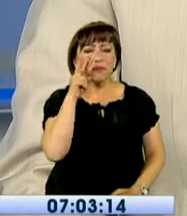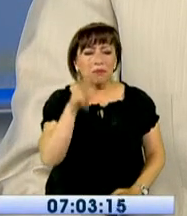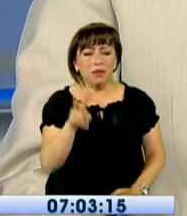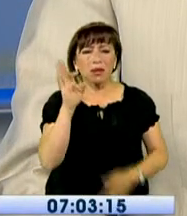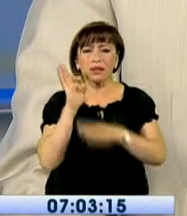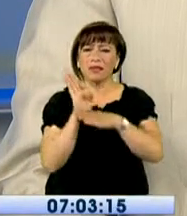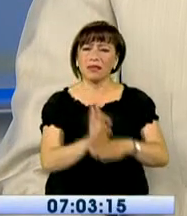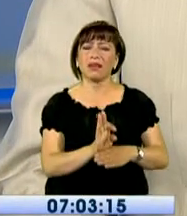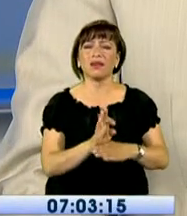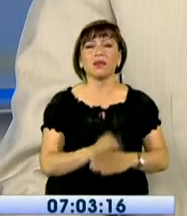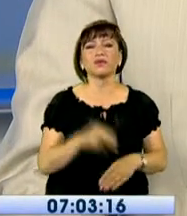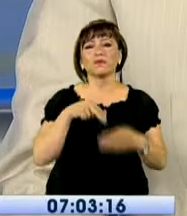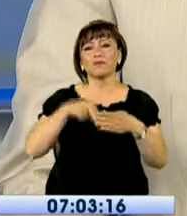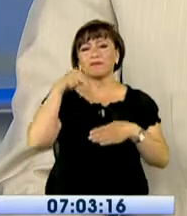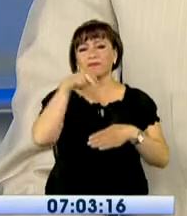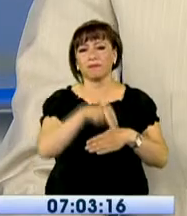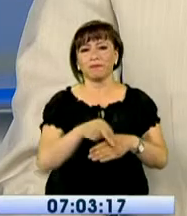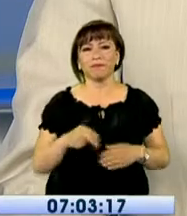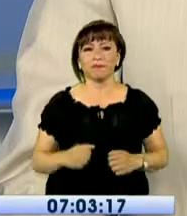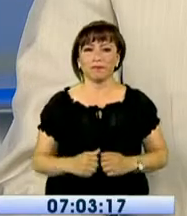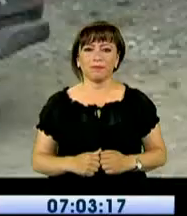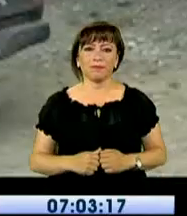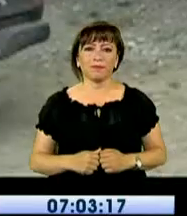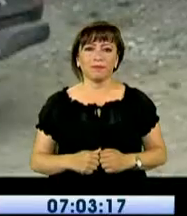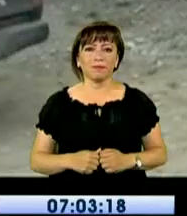como testigo de este horrendo crimen.